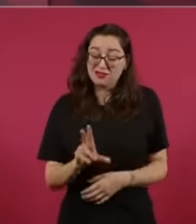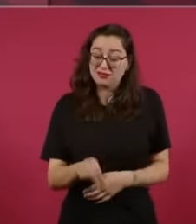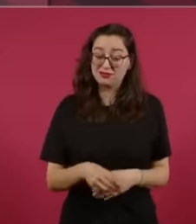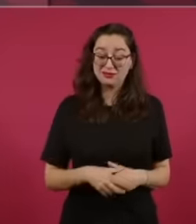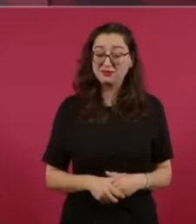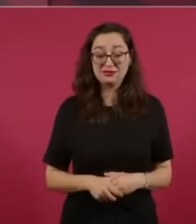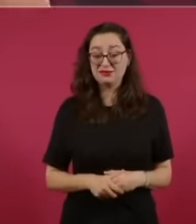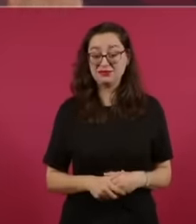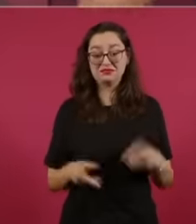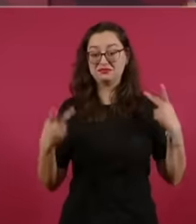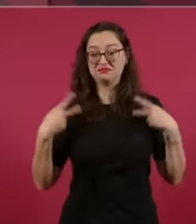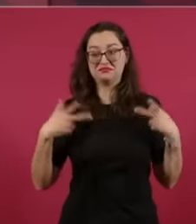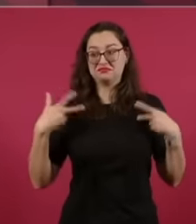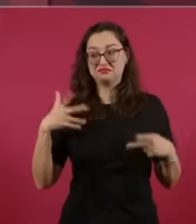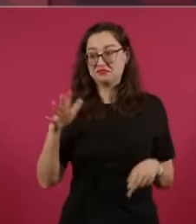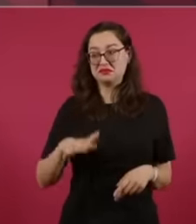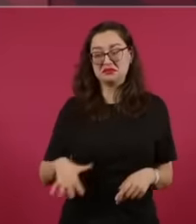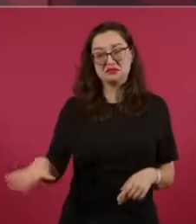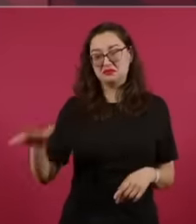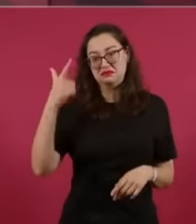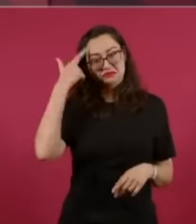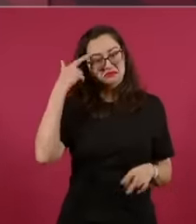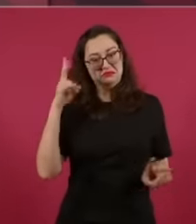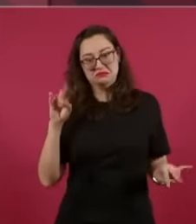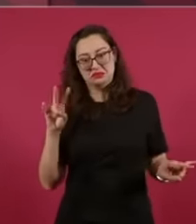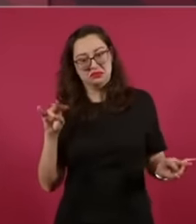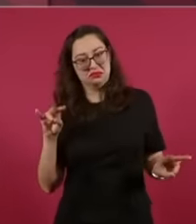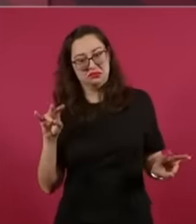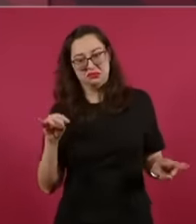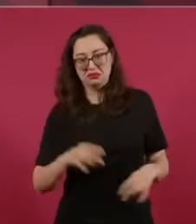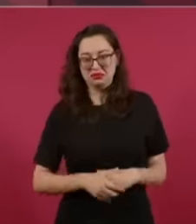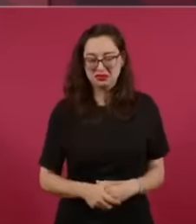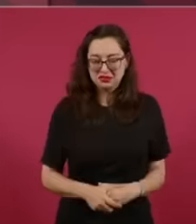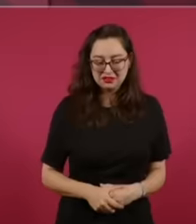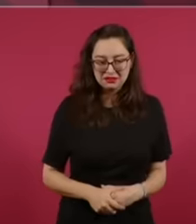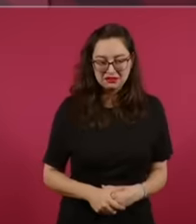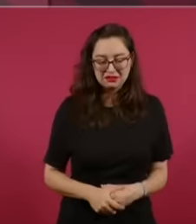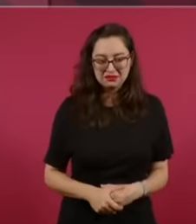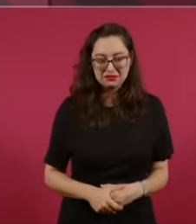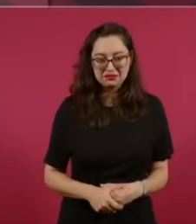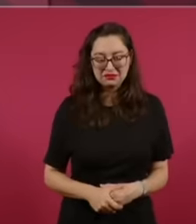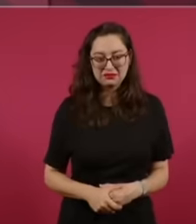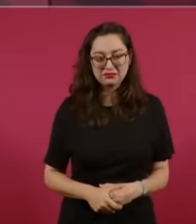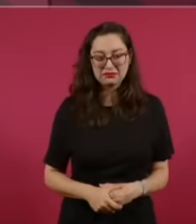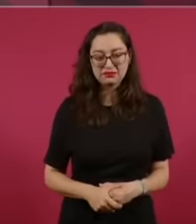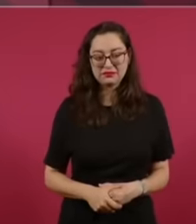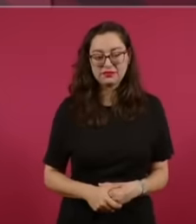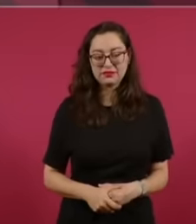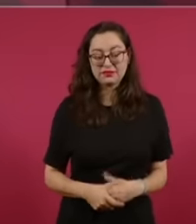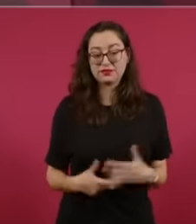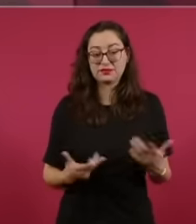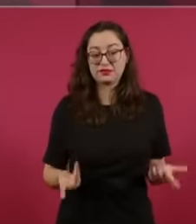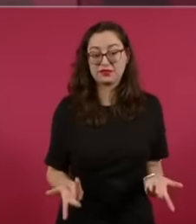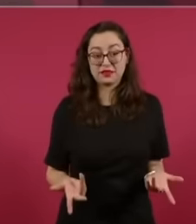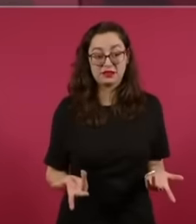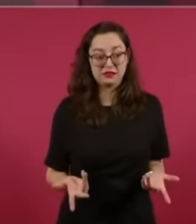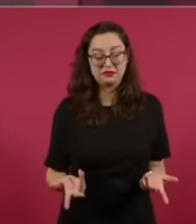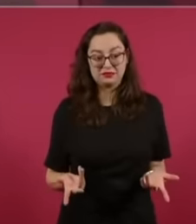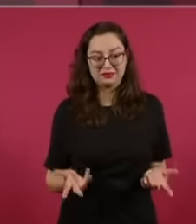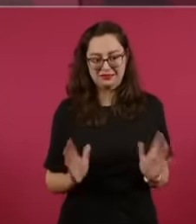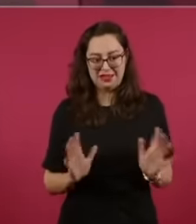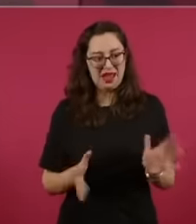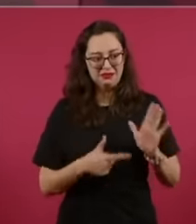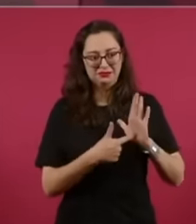El pueblo está muy consciente. Ya hemos visto aquí cómo ha caído la